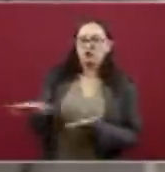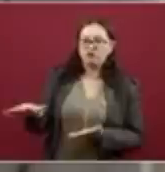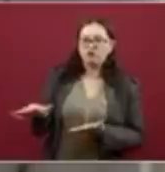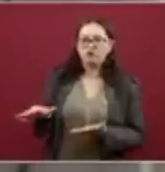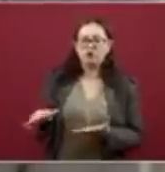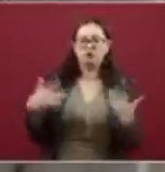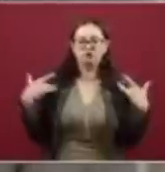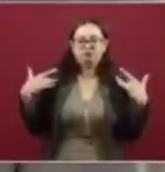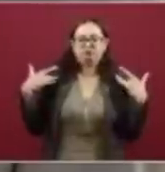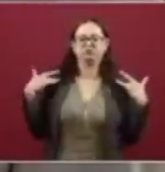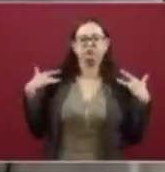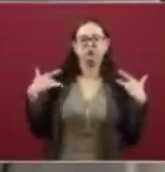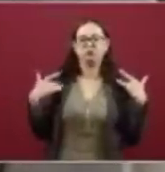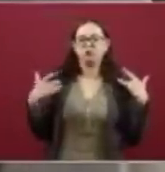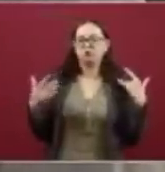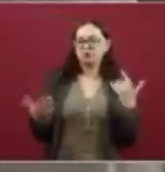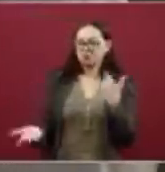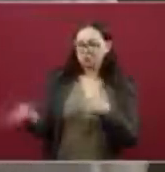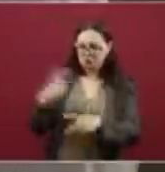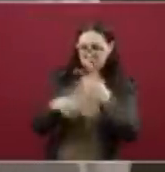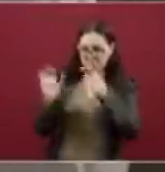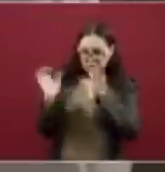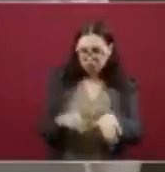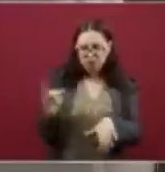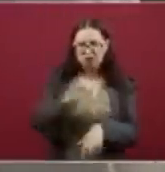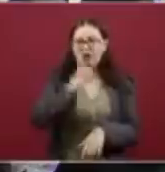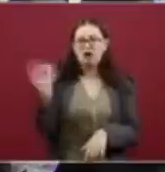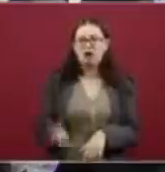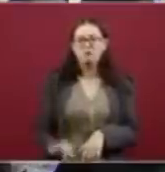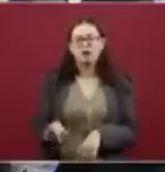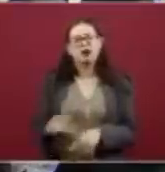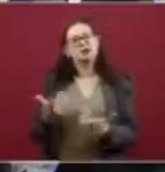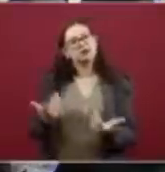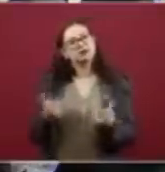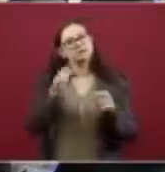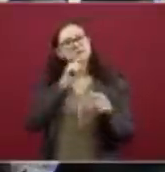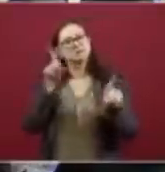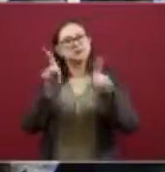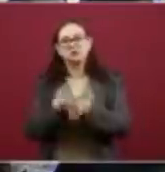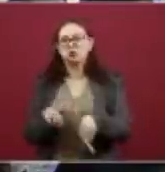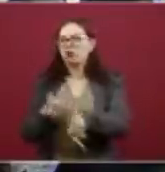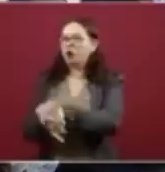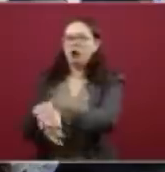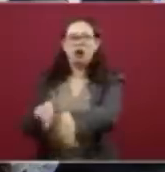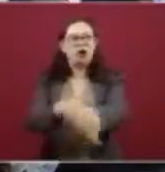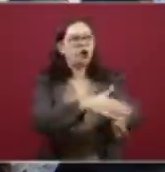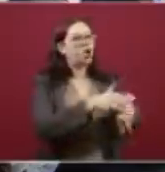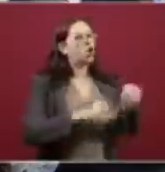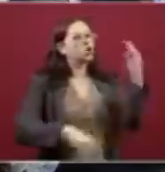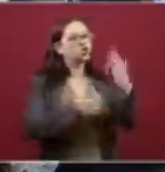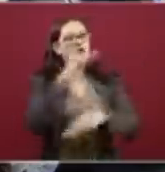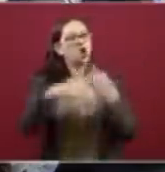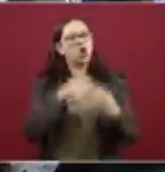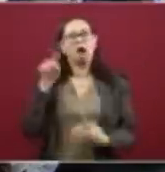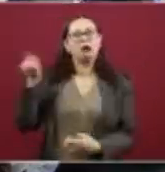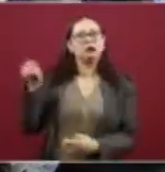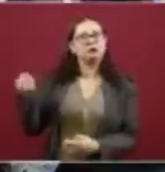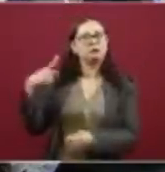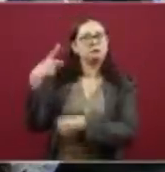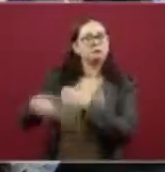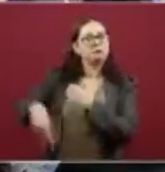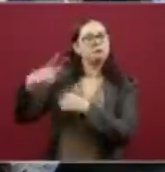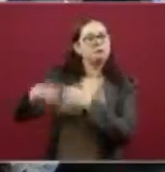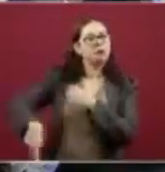vuelven a contratar, sino que incluso parece que se boletinan y se estigmatiza a muchos de los periodistas